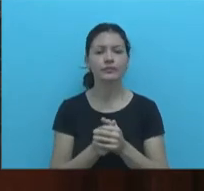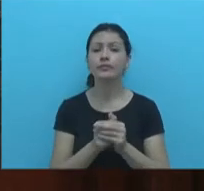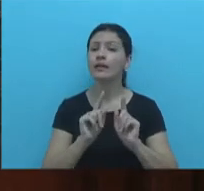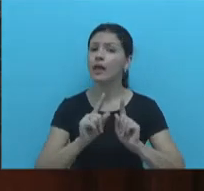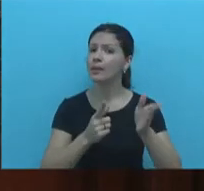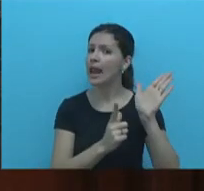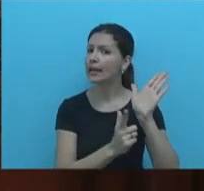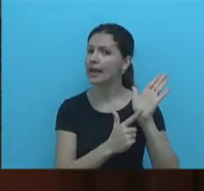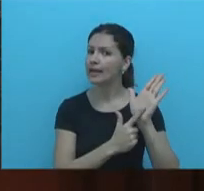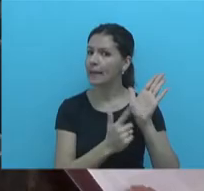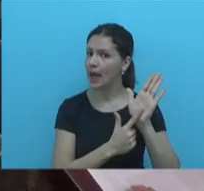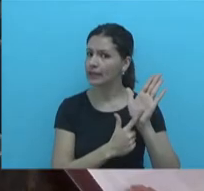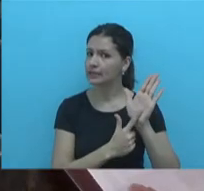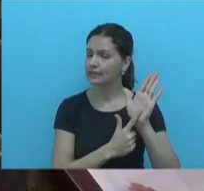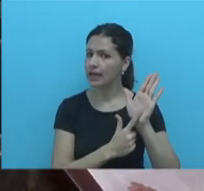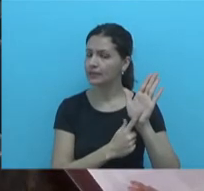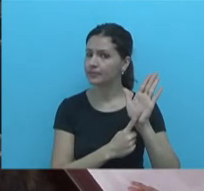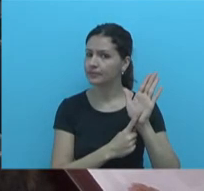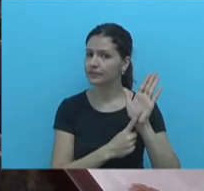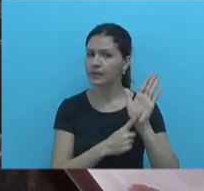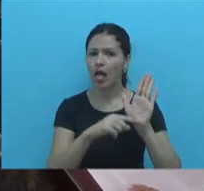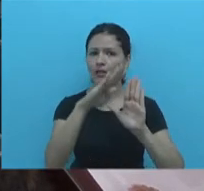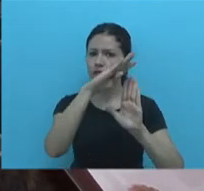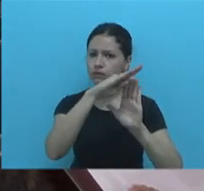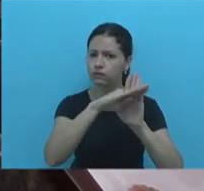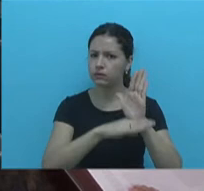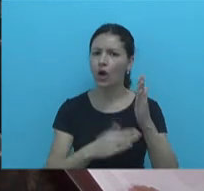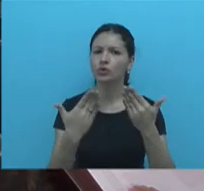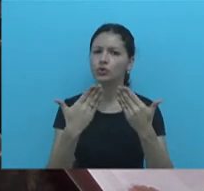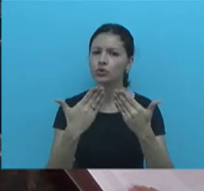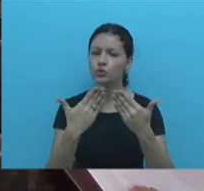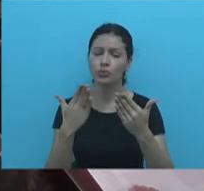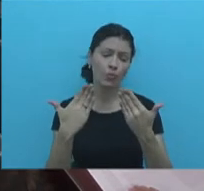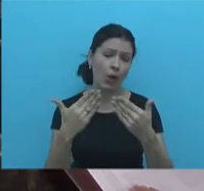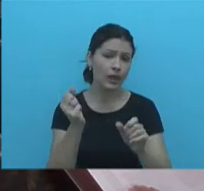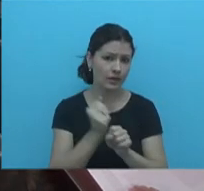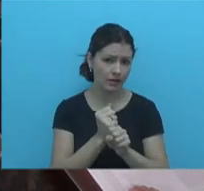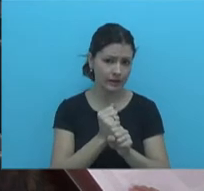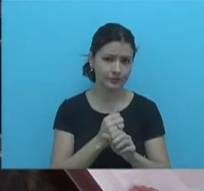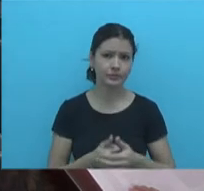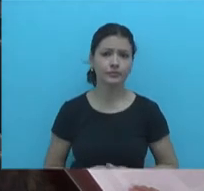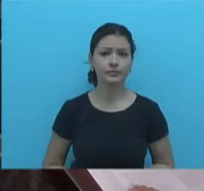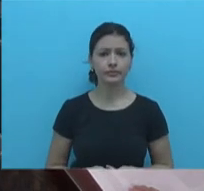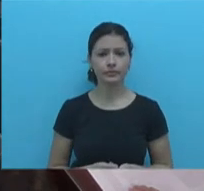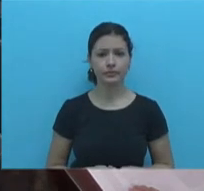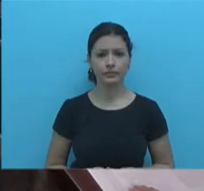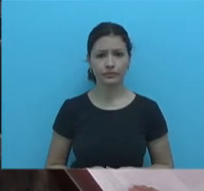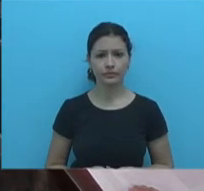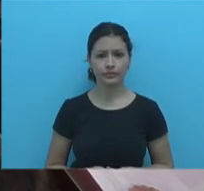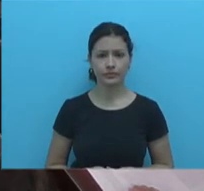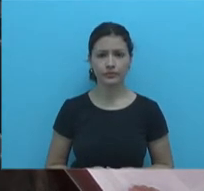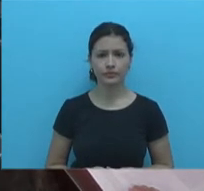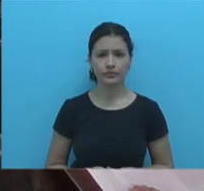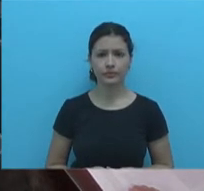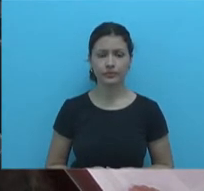todo lo necesario para su funcionamiento. Título 3. De las disposiciones generales. Artículo 12.